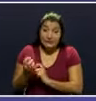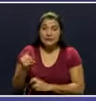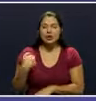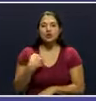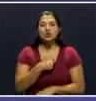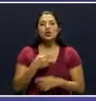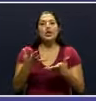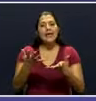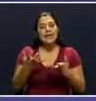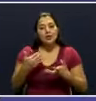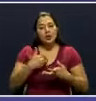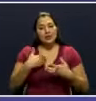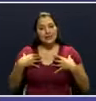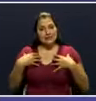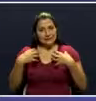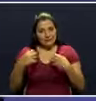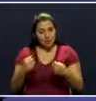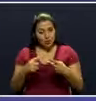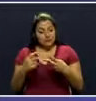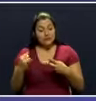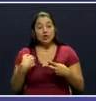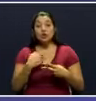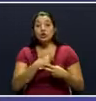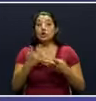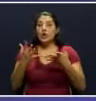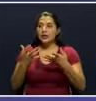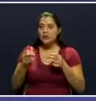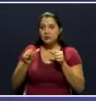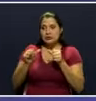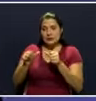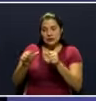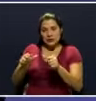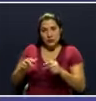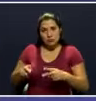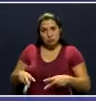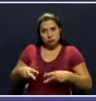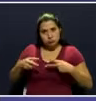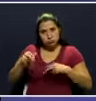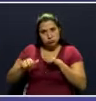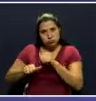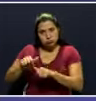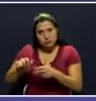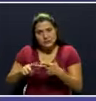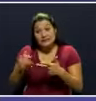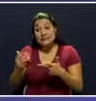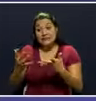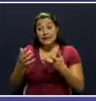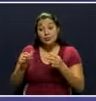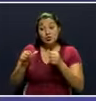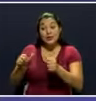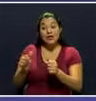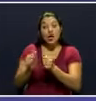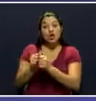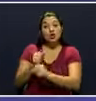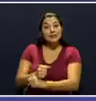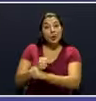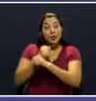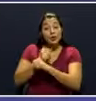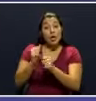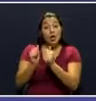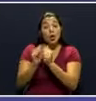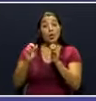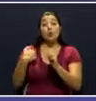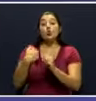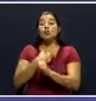queremos estar sanos, si queremos sobrevivir, si queremos mantener la seguridad de nuestras